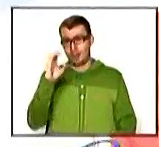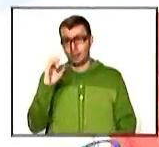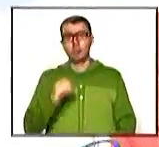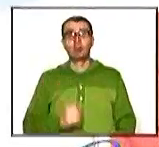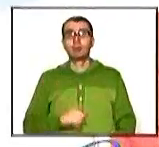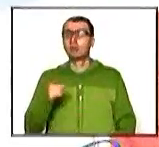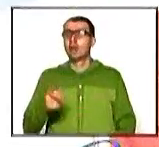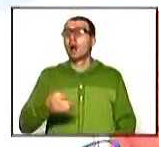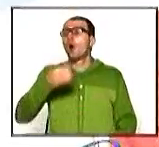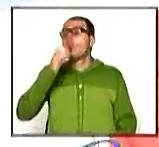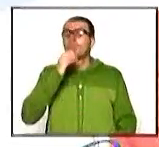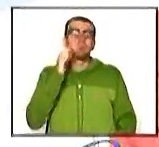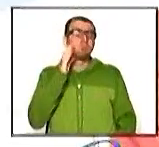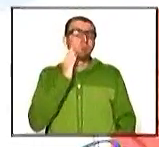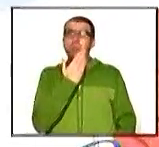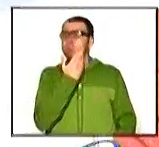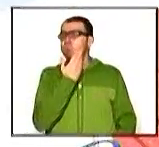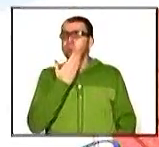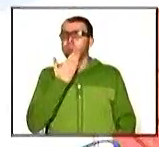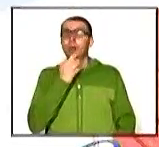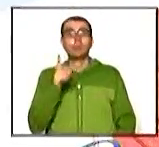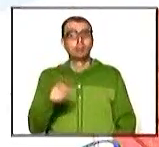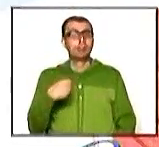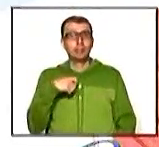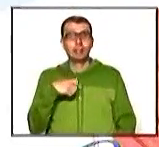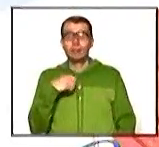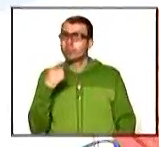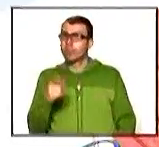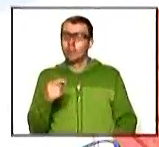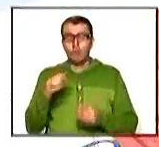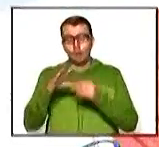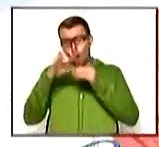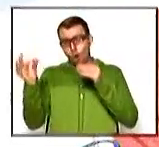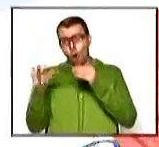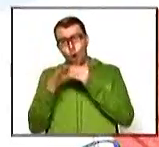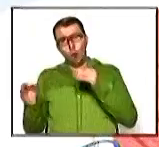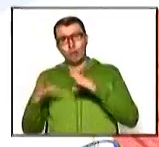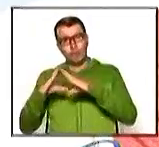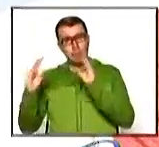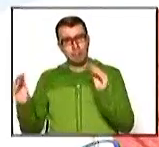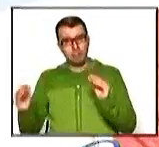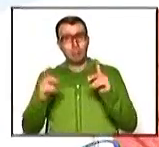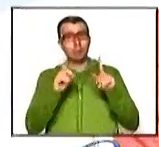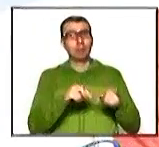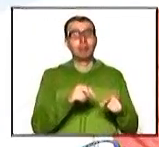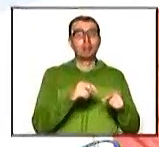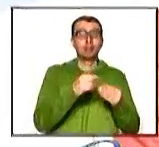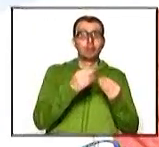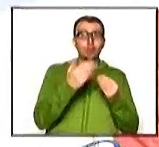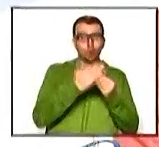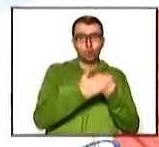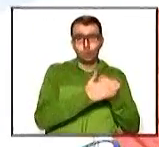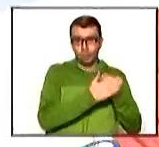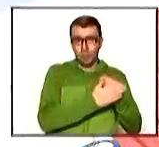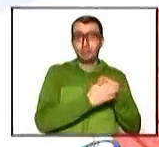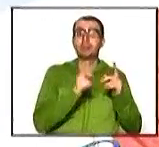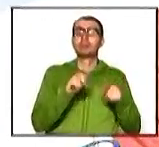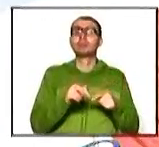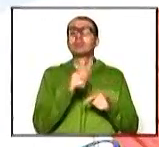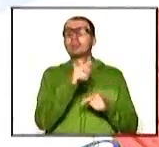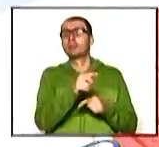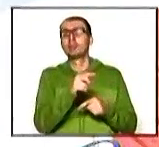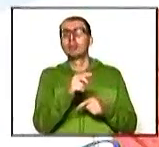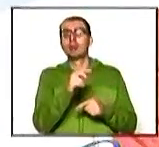enjuague bucal. Y este tiene extracto de hojas de papayo y de tomate, pero también tiene propóleo, equinácea,